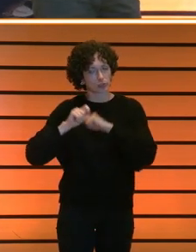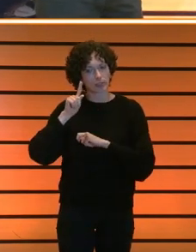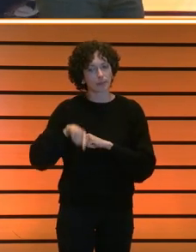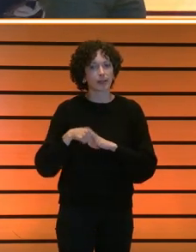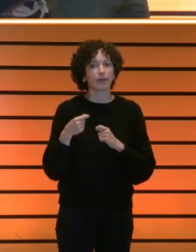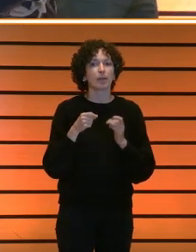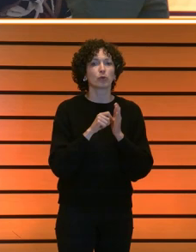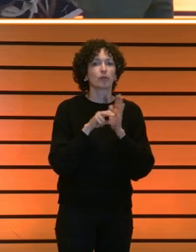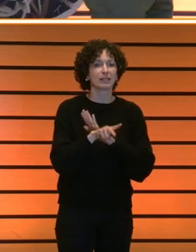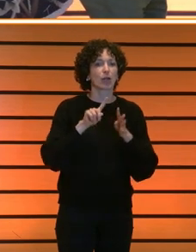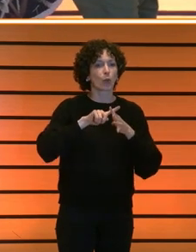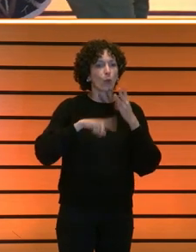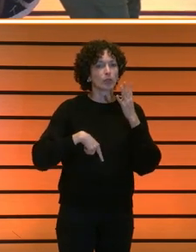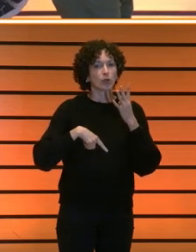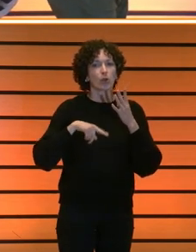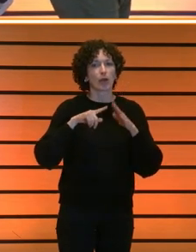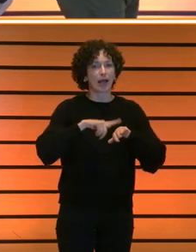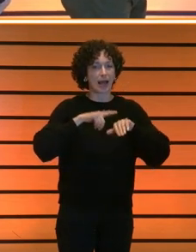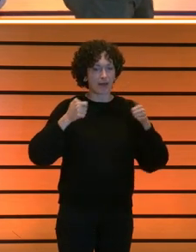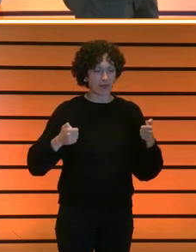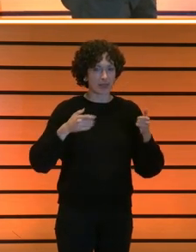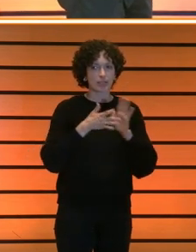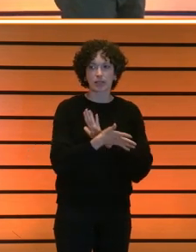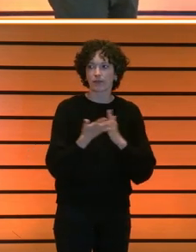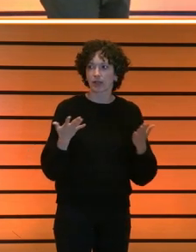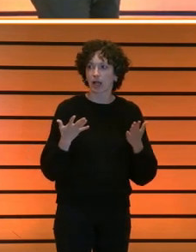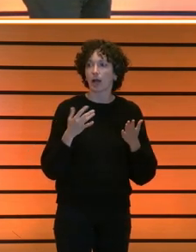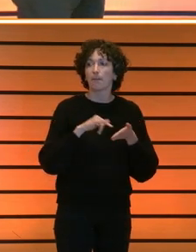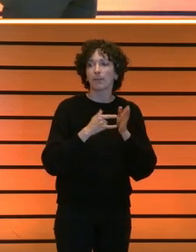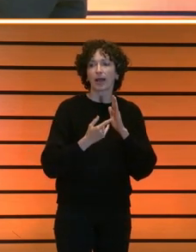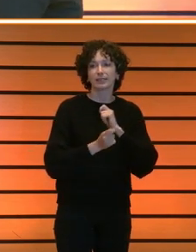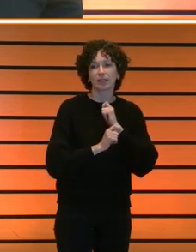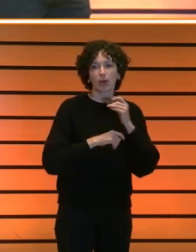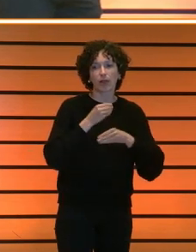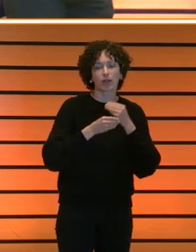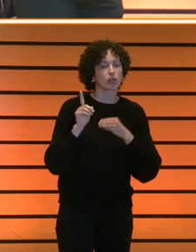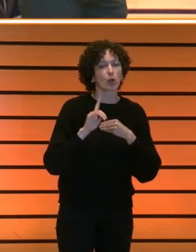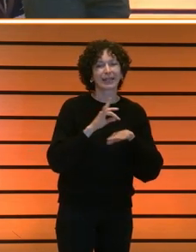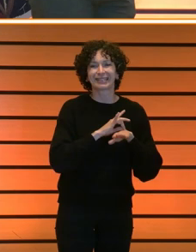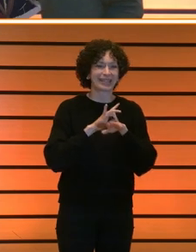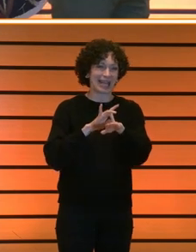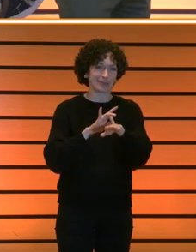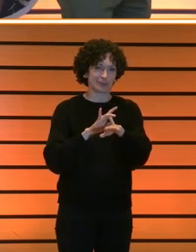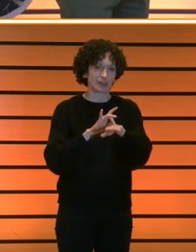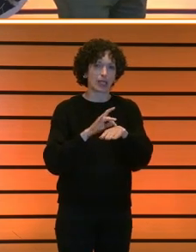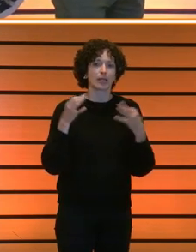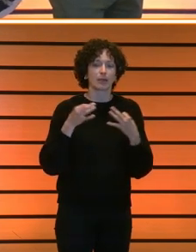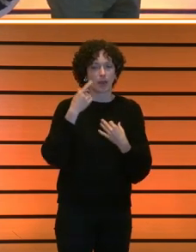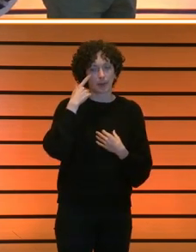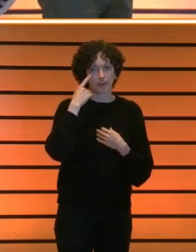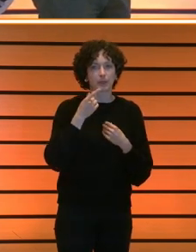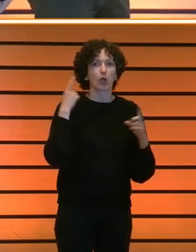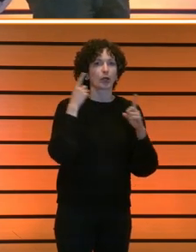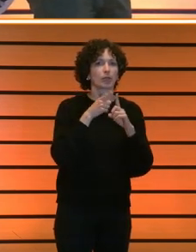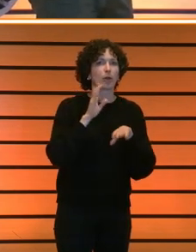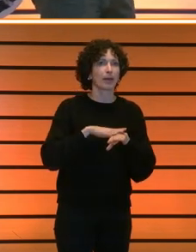miradas simultáneamente por lo tanto no son planes estratégicos lo que hay que hacer son hojas de ruta O sea hay que empezar a plantearse no objetivos